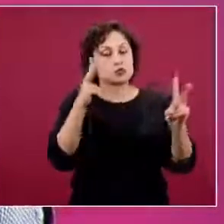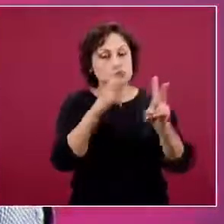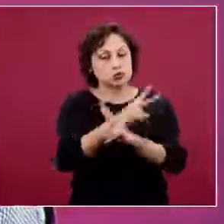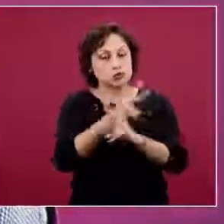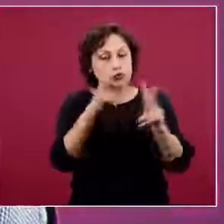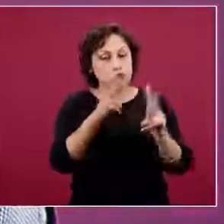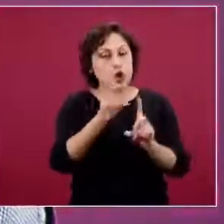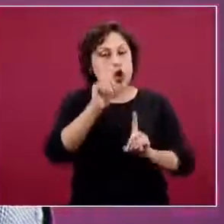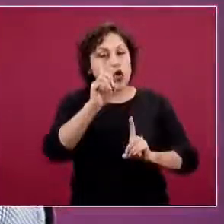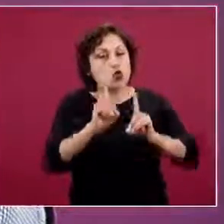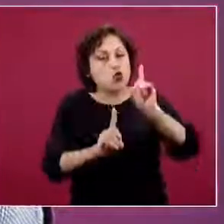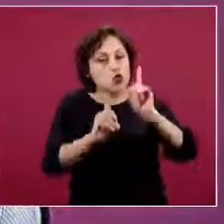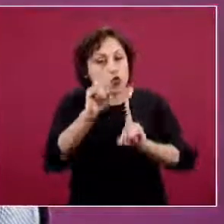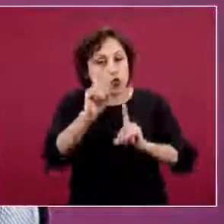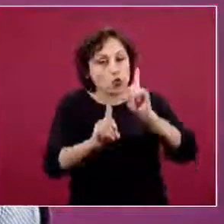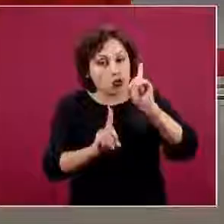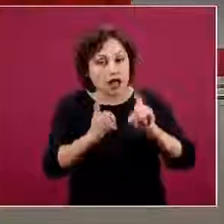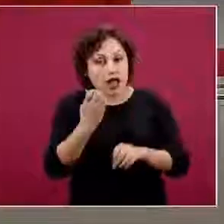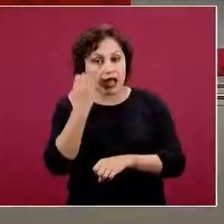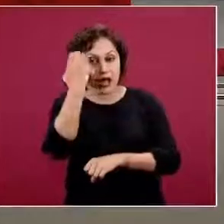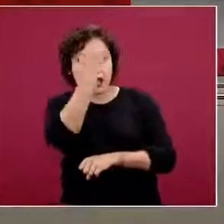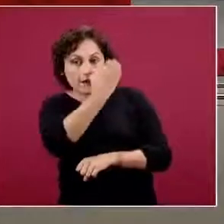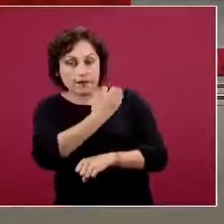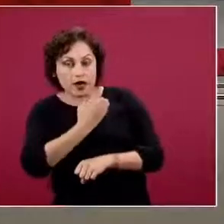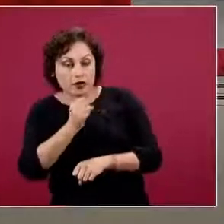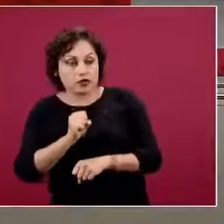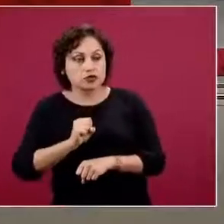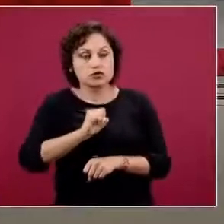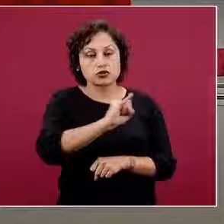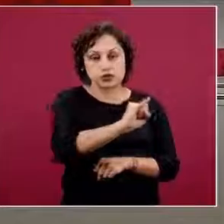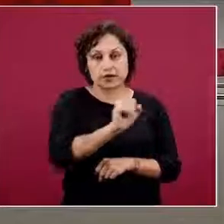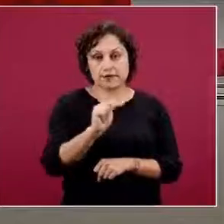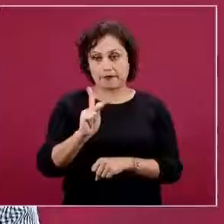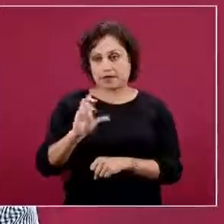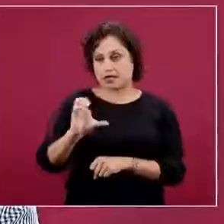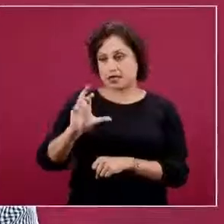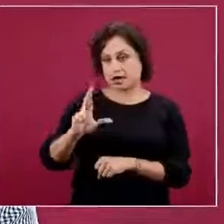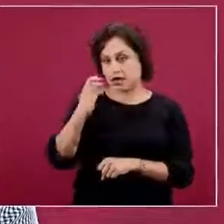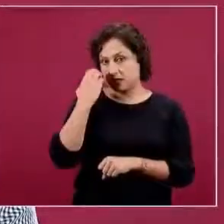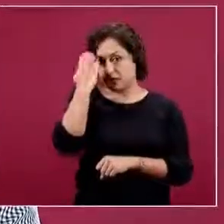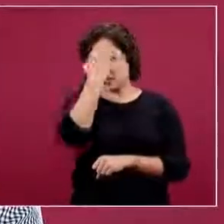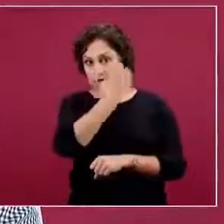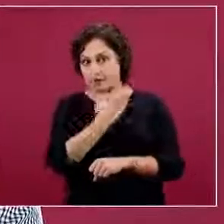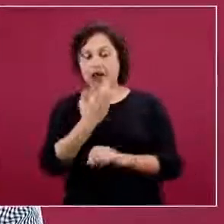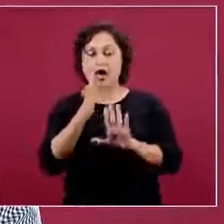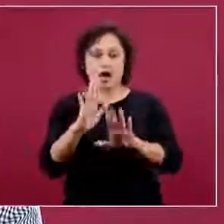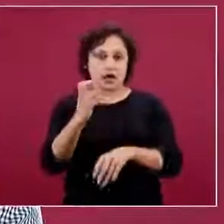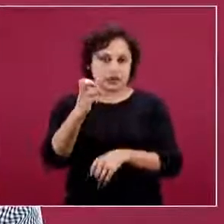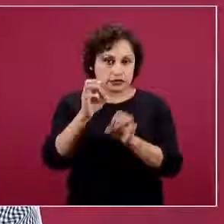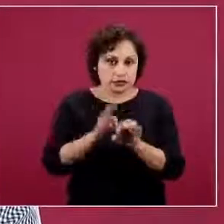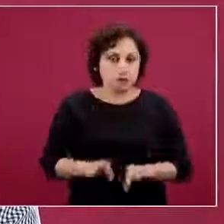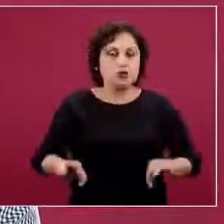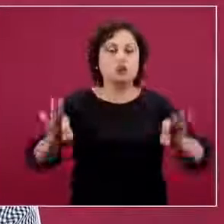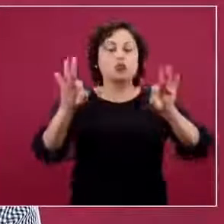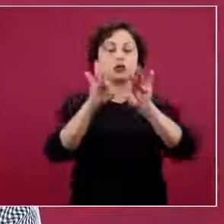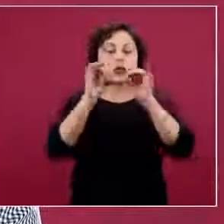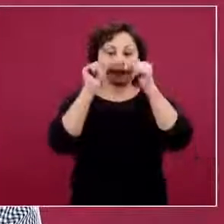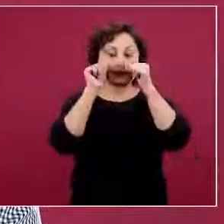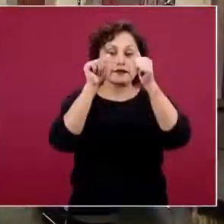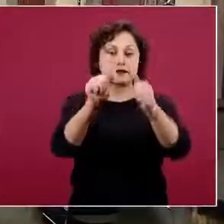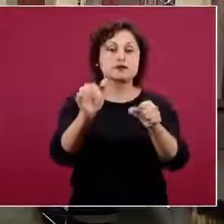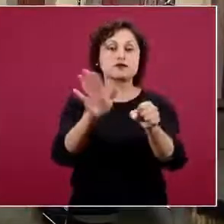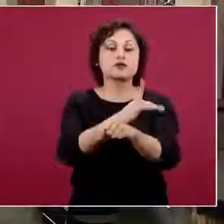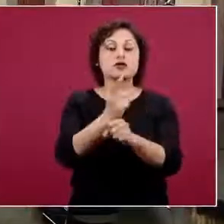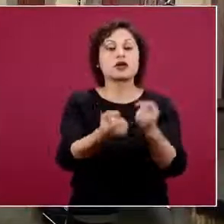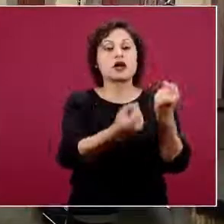sospechoso y tuvo un resultado positivo por PCR. Es importante mencionarlo porque muchos o algunos de los